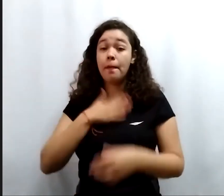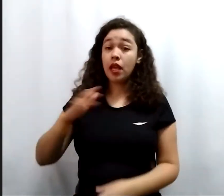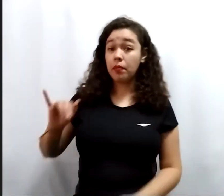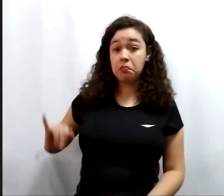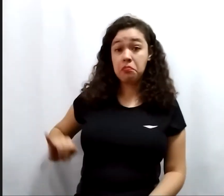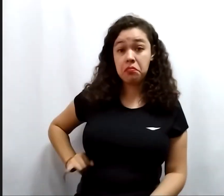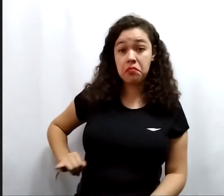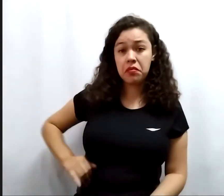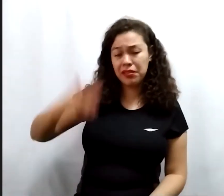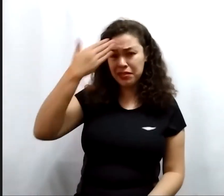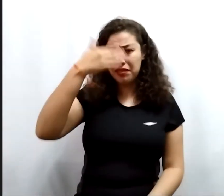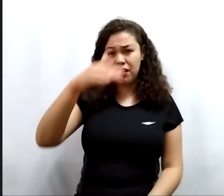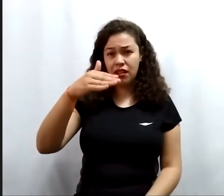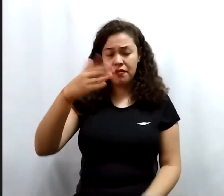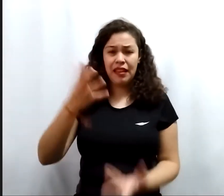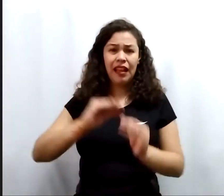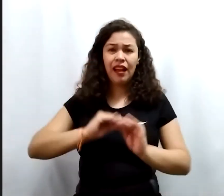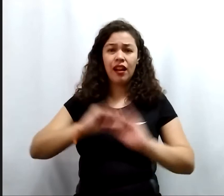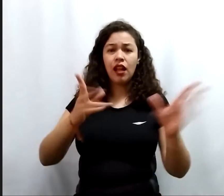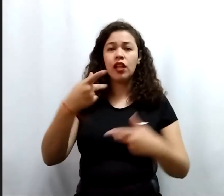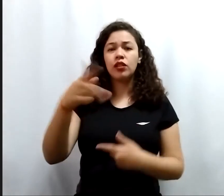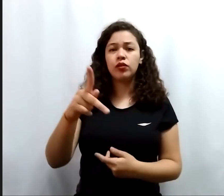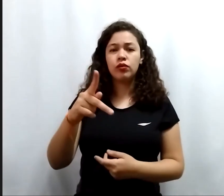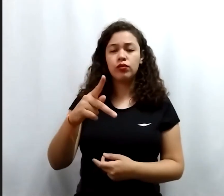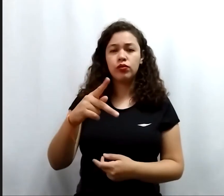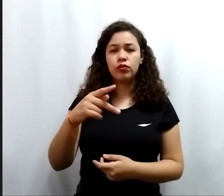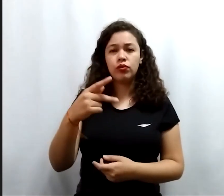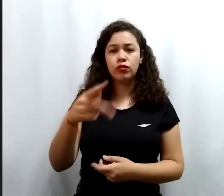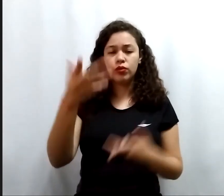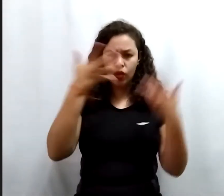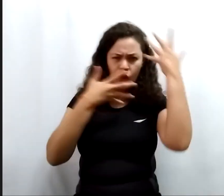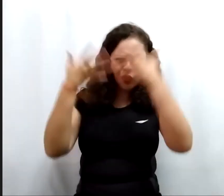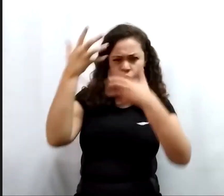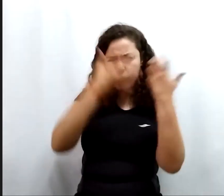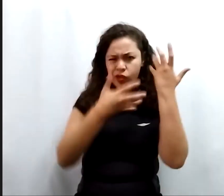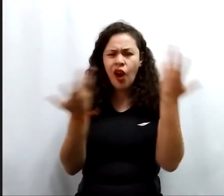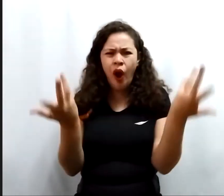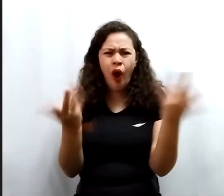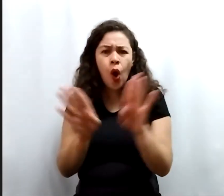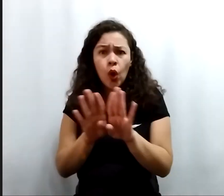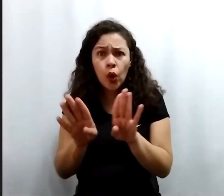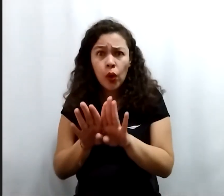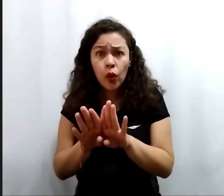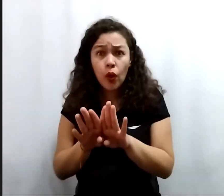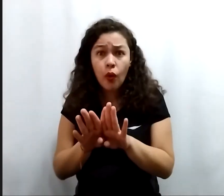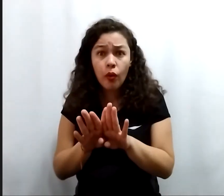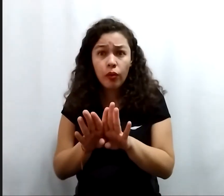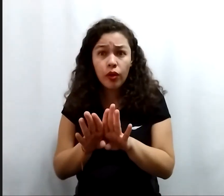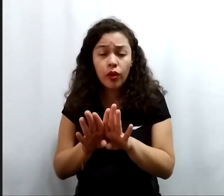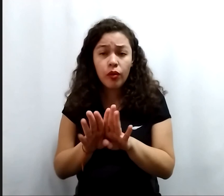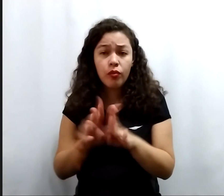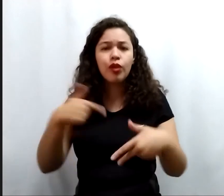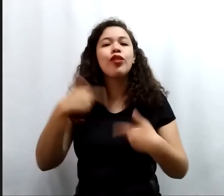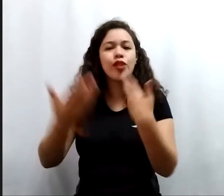saber, por supuesto, cuáles serían las confusiones o la parte de lo que pudiera yo aportar más